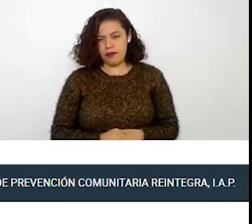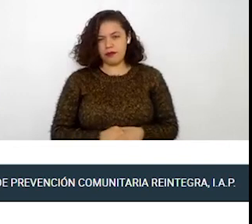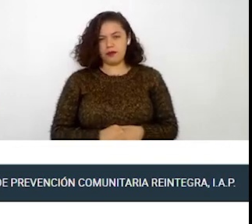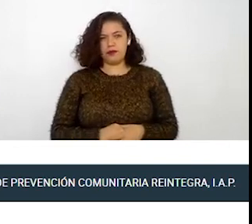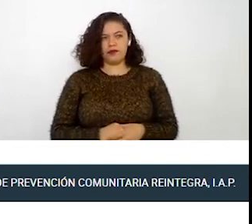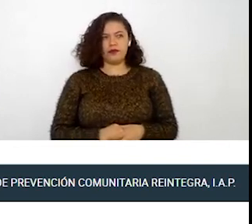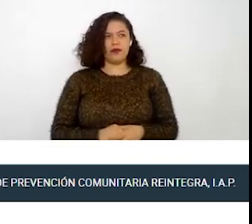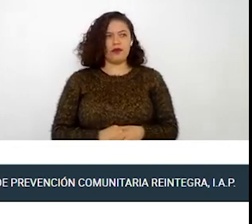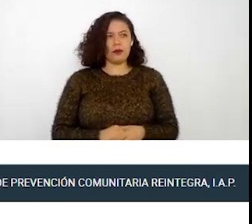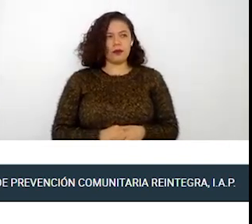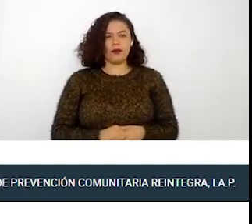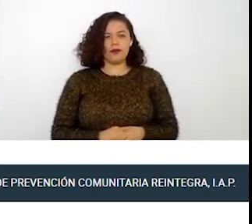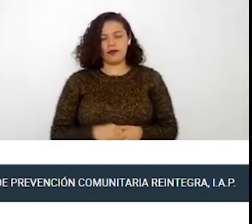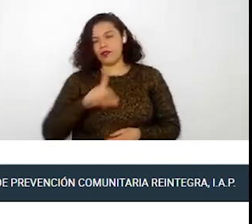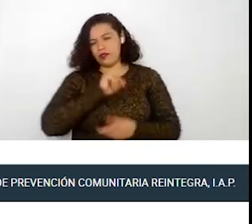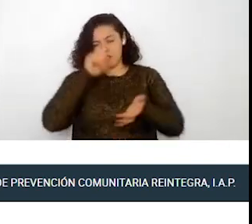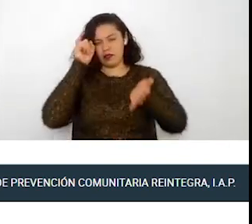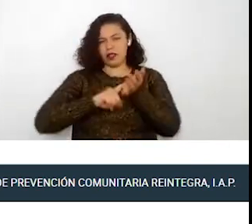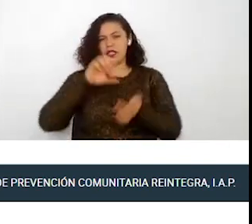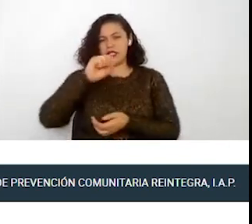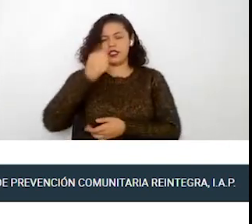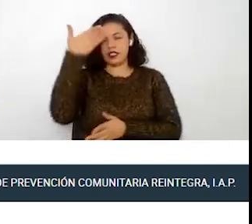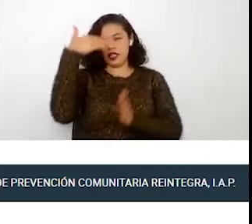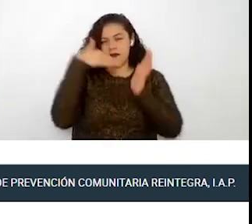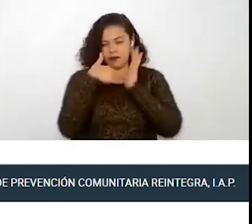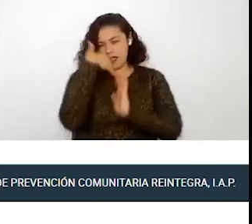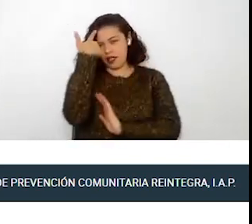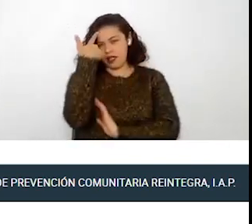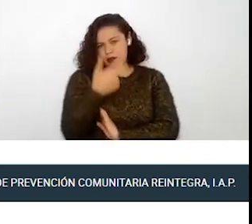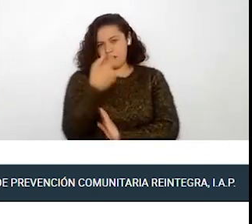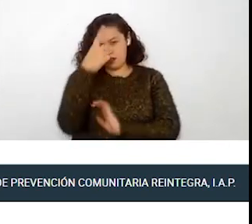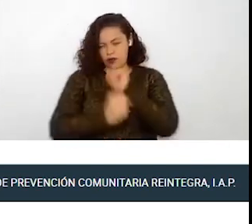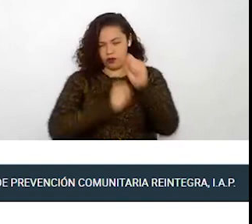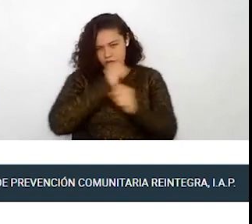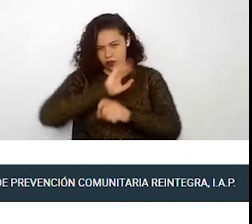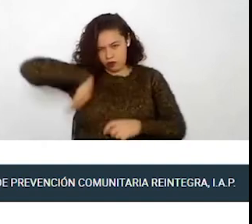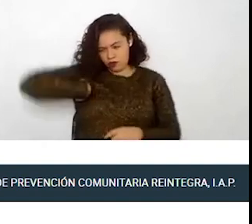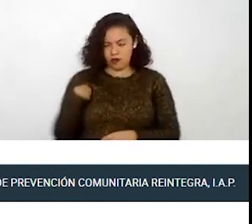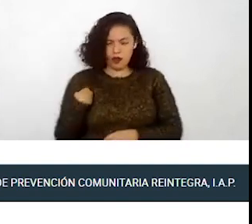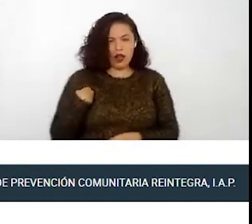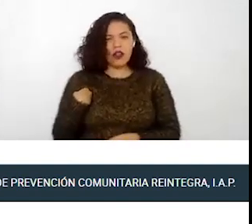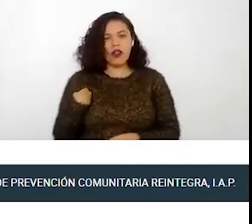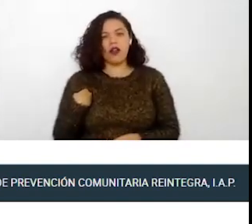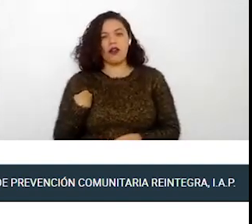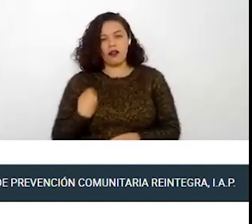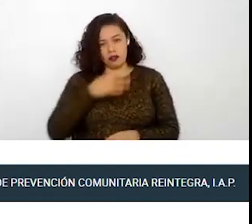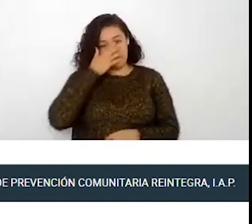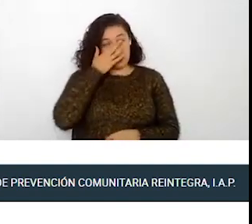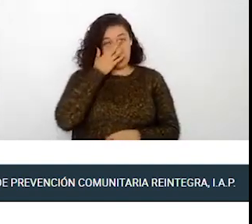como el tabulador y me da 60.000 pesos anuales lo guardo voy a crear